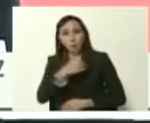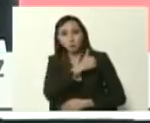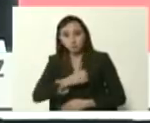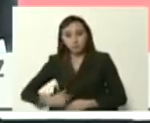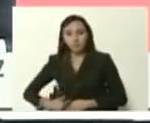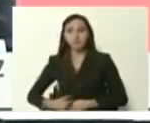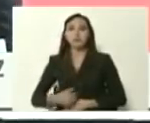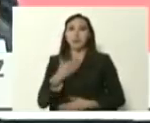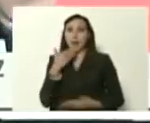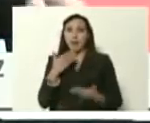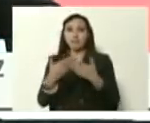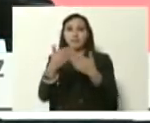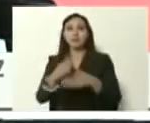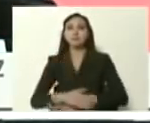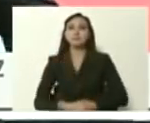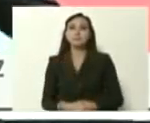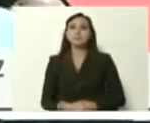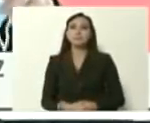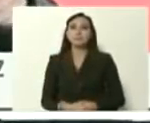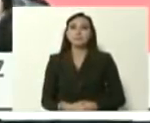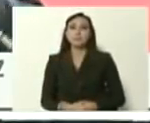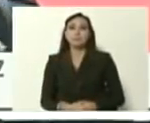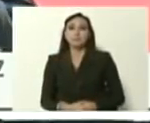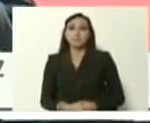gracias, presidente.